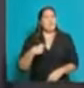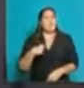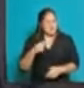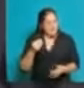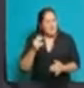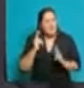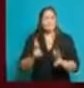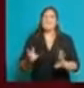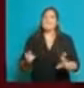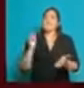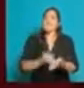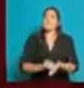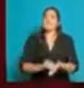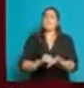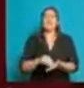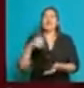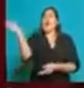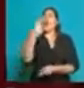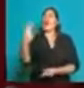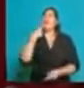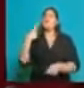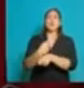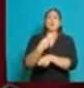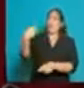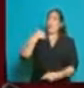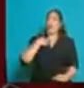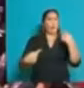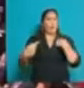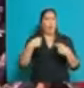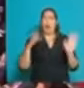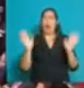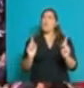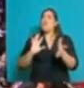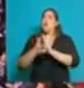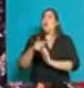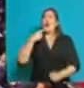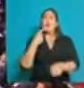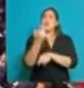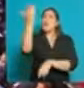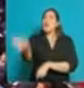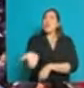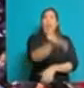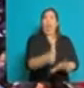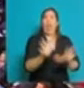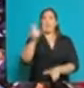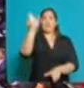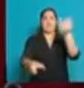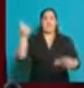Insisto que sus insultos, sus gritos no hablan de mí, hablan de ustedes, señores.